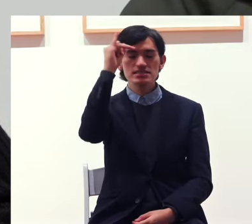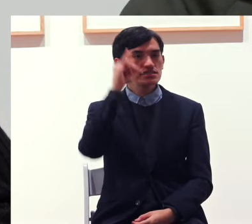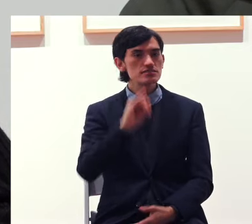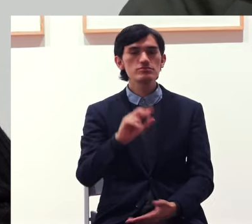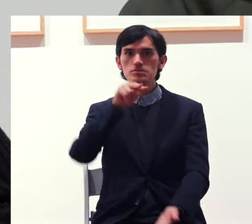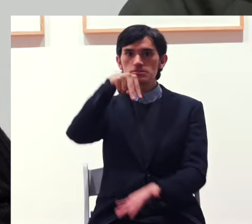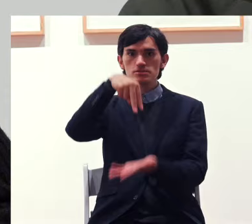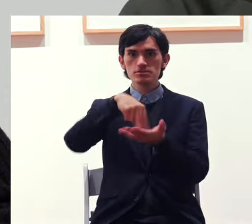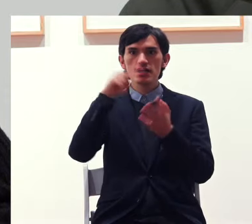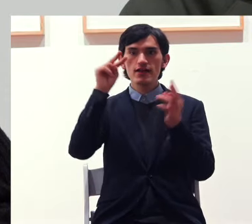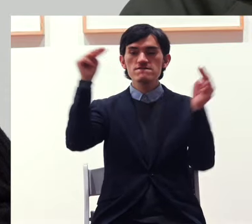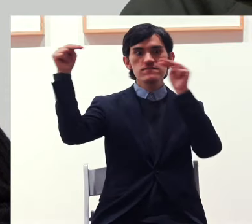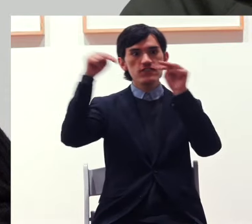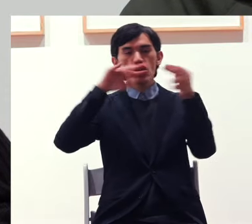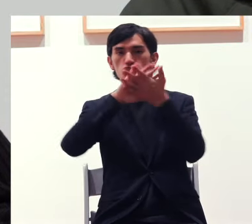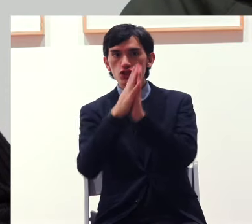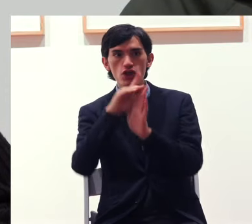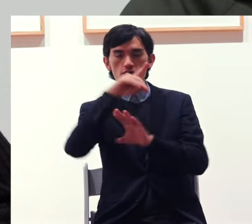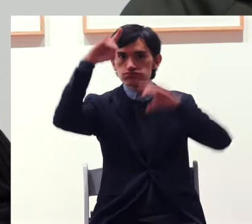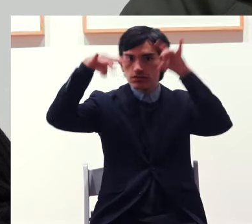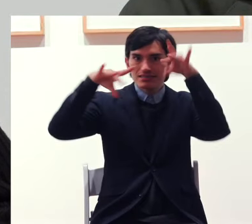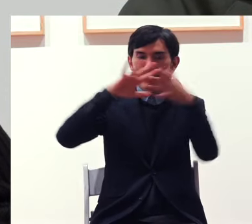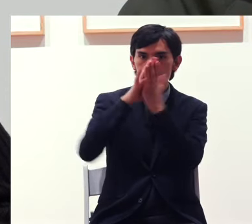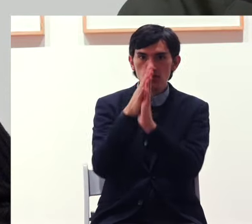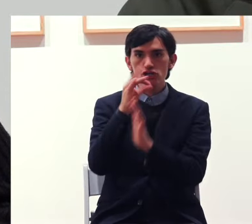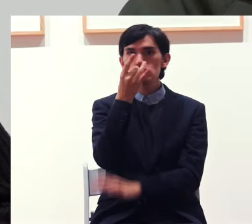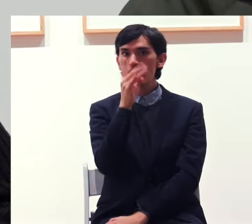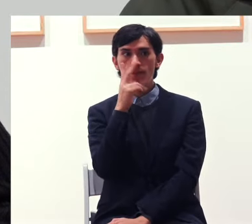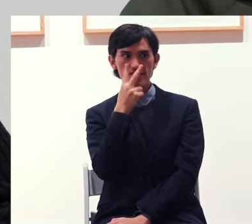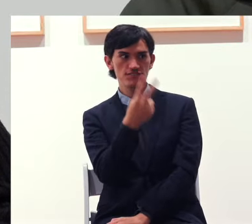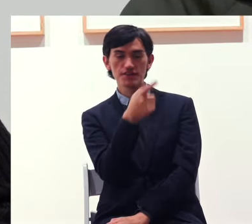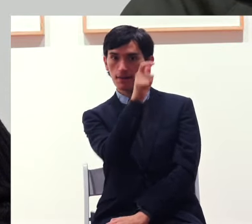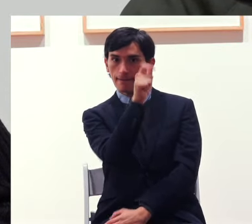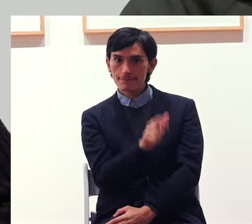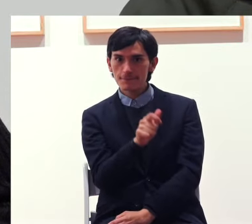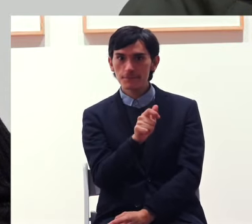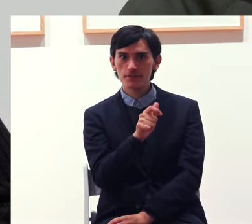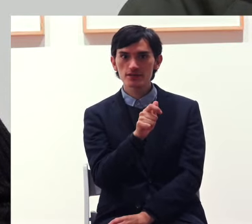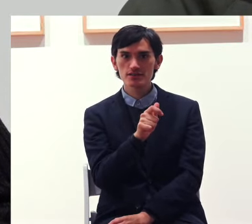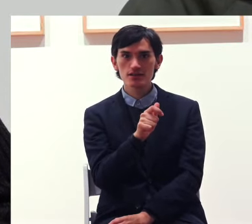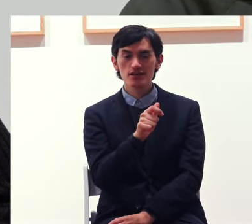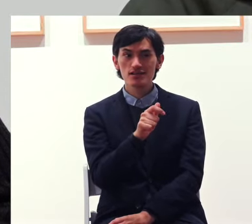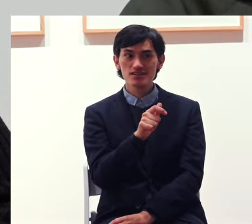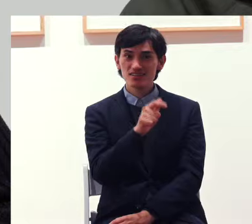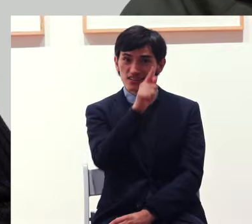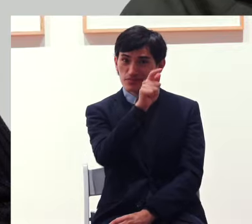Vilches omnipresente, el ojo que todo lo ve, el que todo lo sabe, que un solo mirarte, la persona que